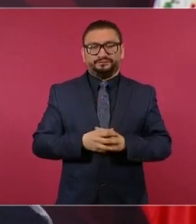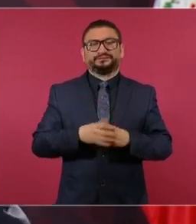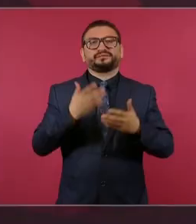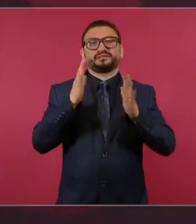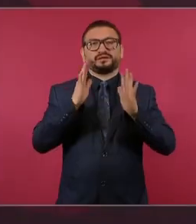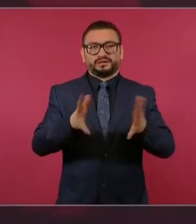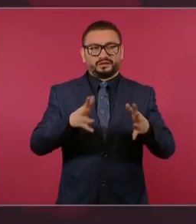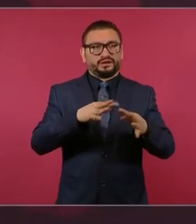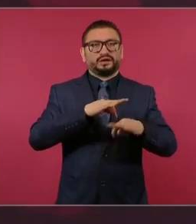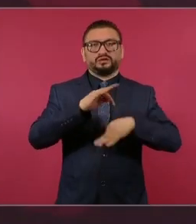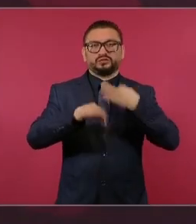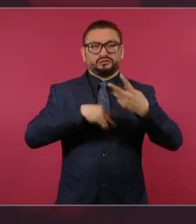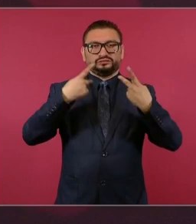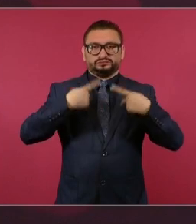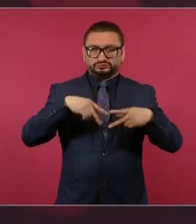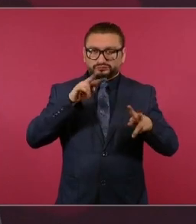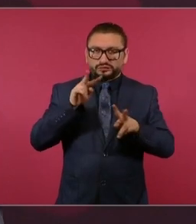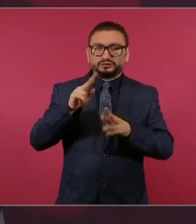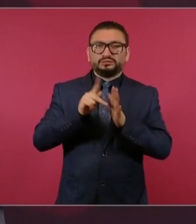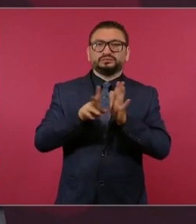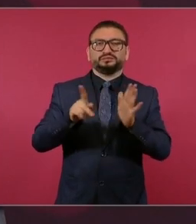sino ya es público.